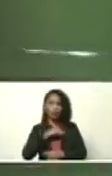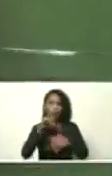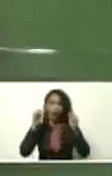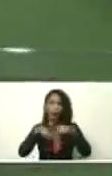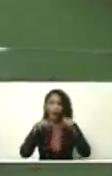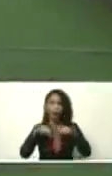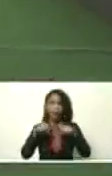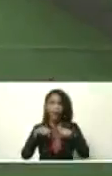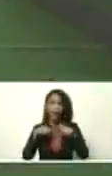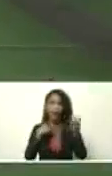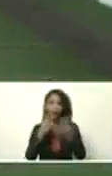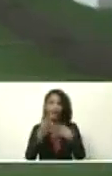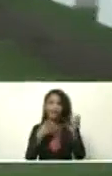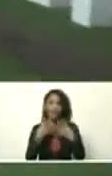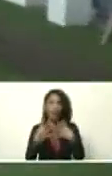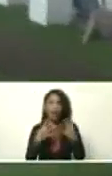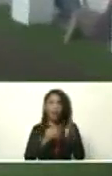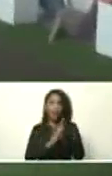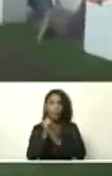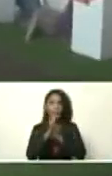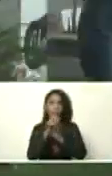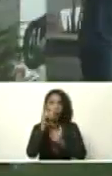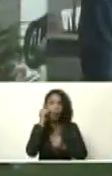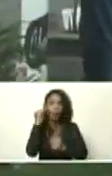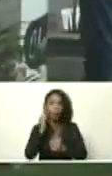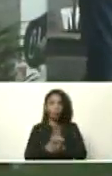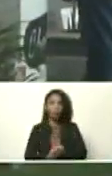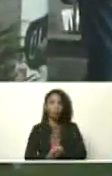en esta feria de emprendedores,